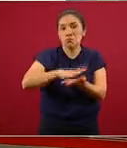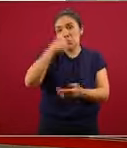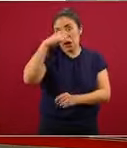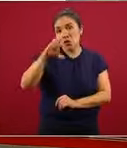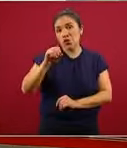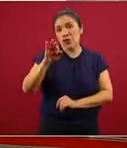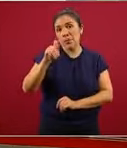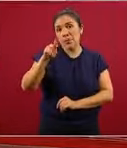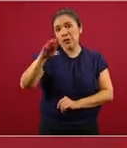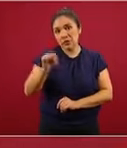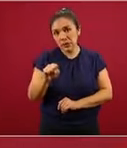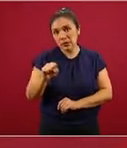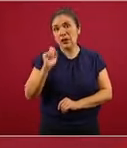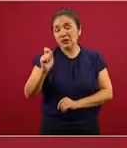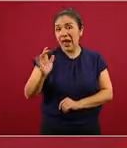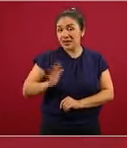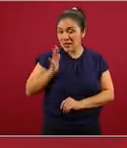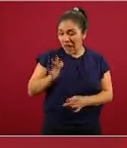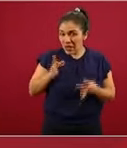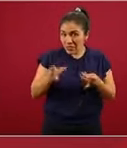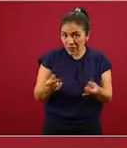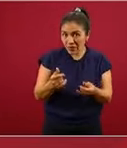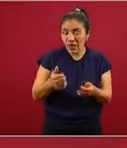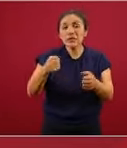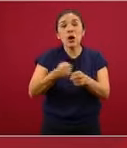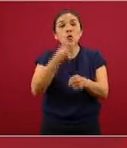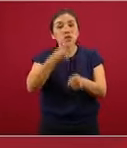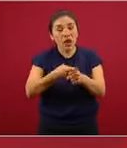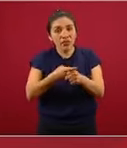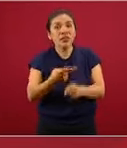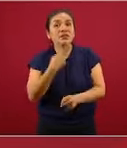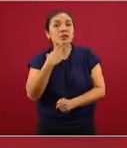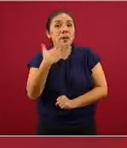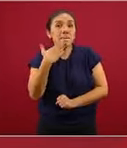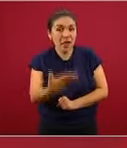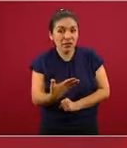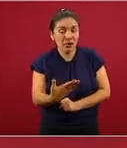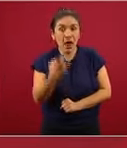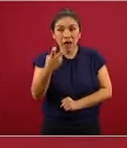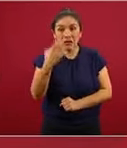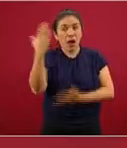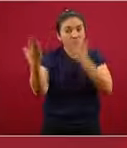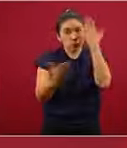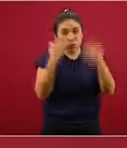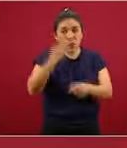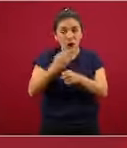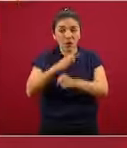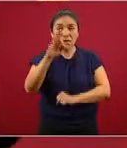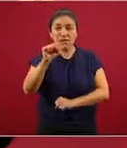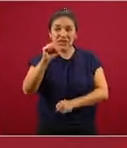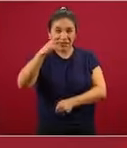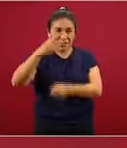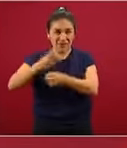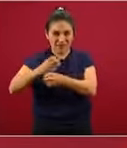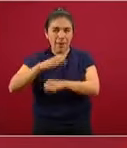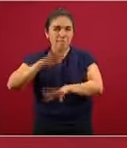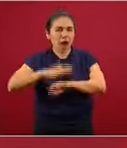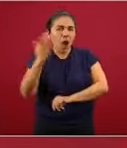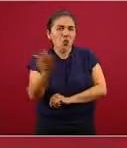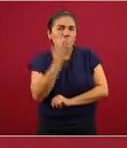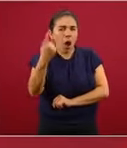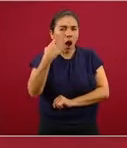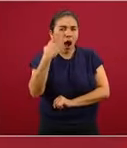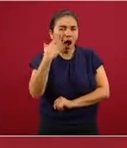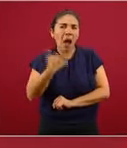sanitario: calidad, seguridad y eficacia. Y los ensayos clínicos fase 3, que habitualmente tienen